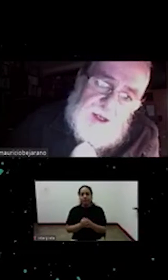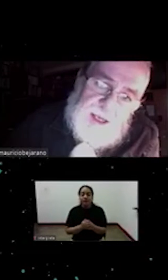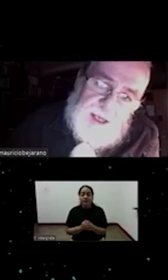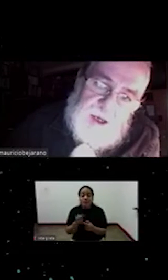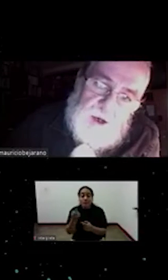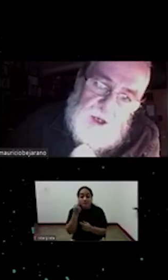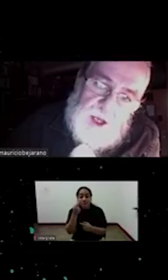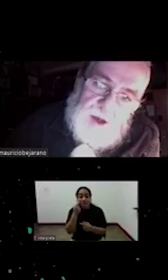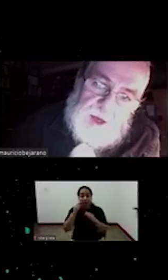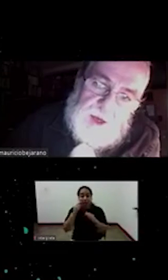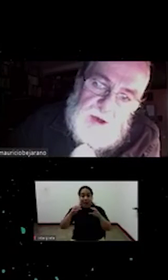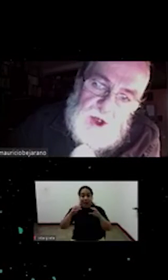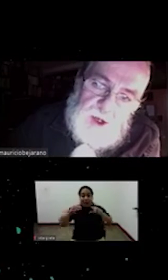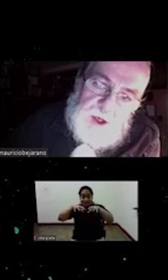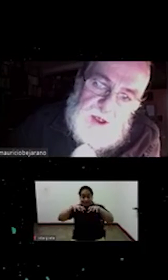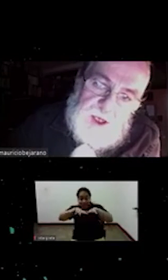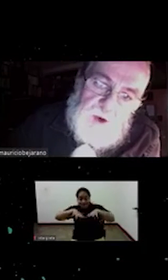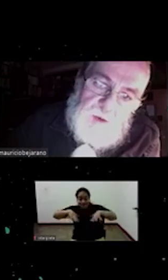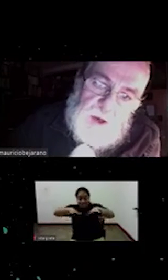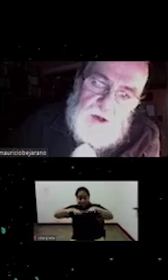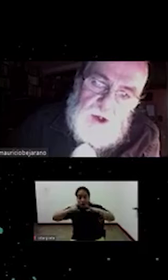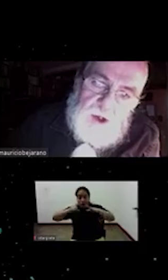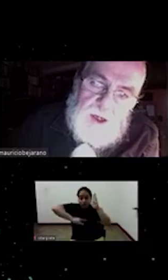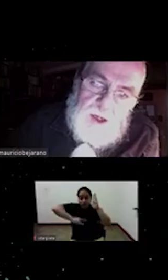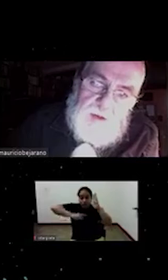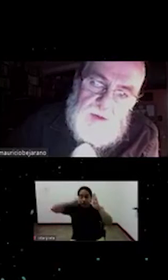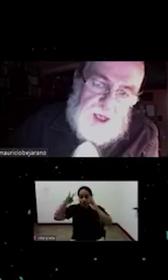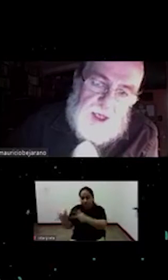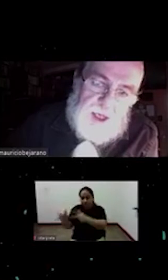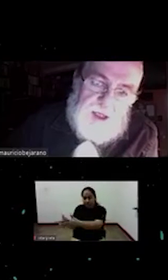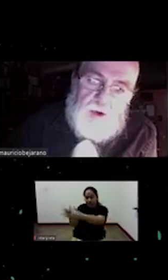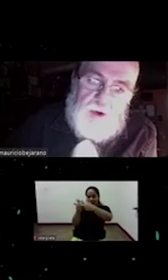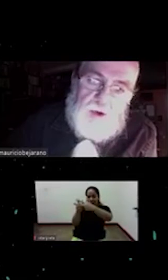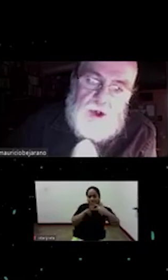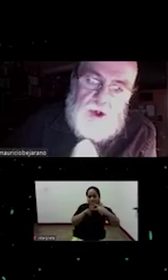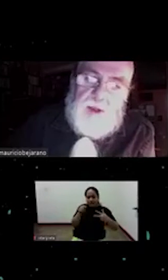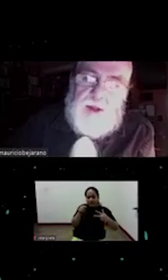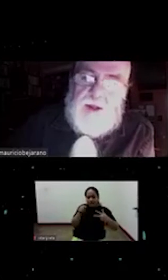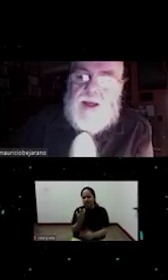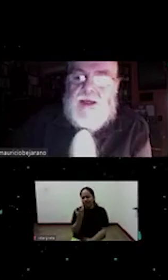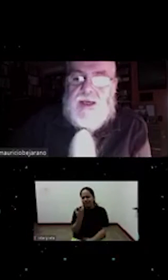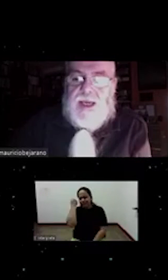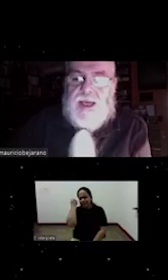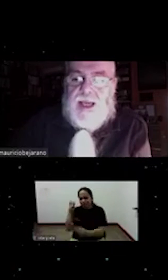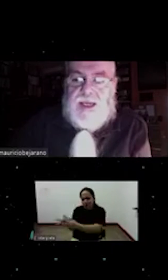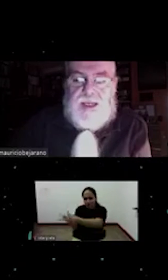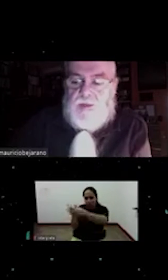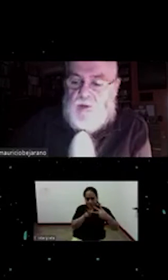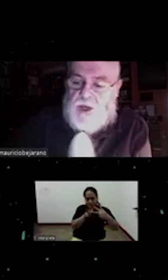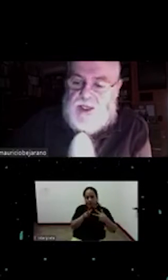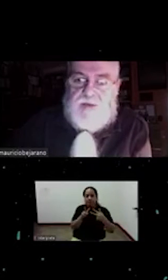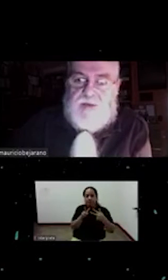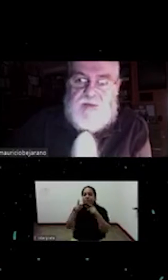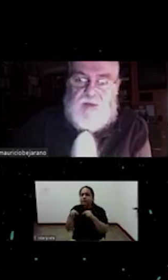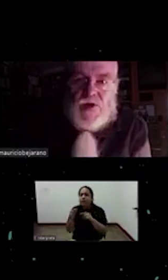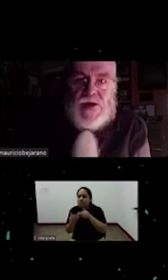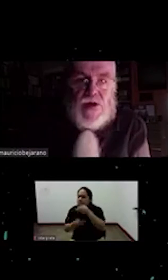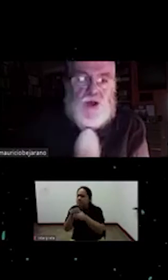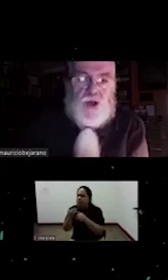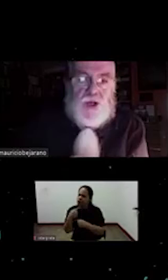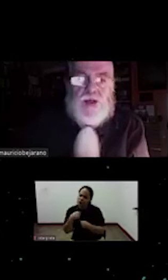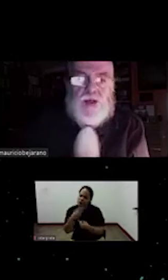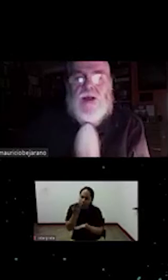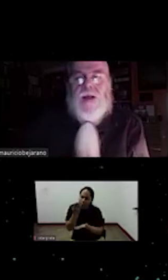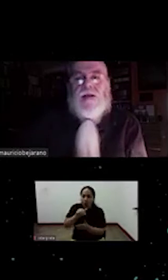castillo y del río también hay unos puentes muy bellos, puentes antiguos. Y la siguiente propuesta fue